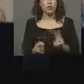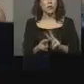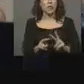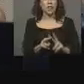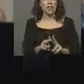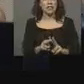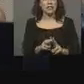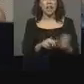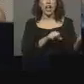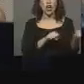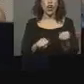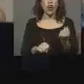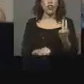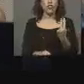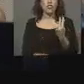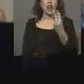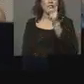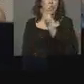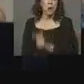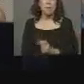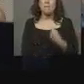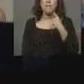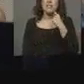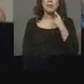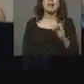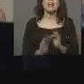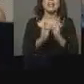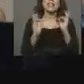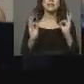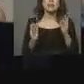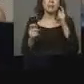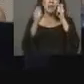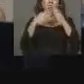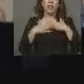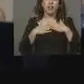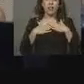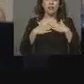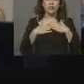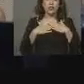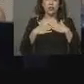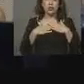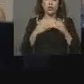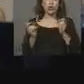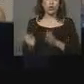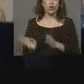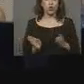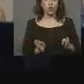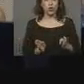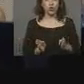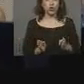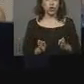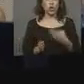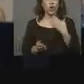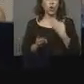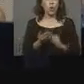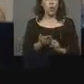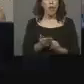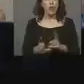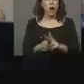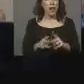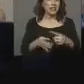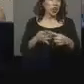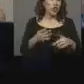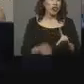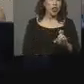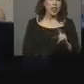realice contra de una víctima especialmente vulnerable, regulando el concurso cuando concurren